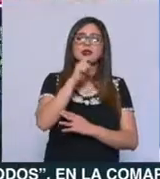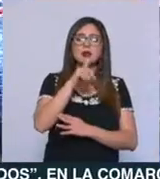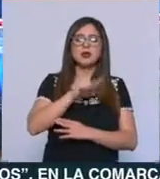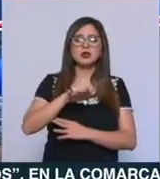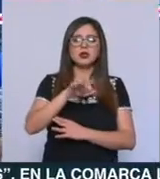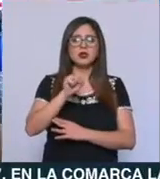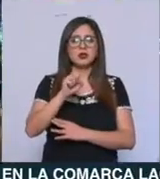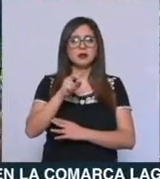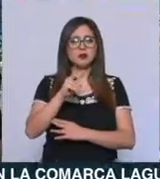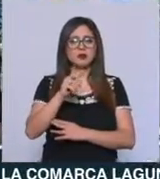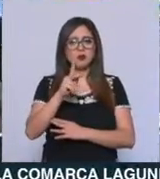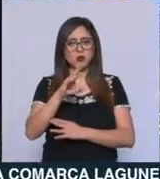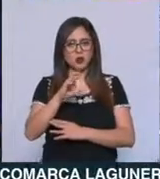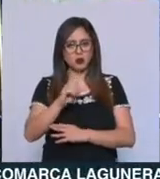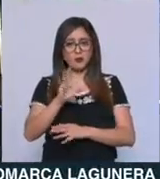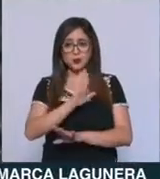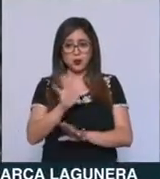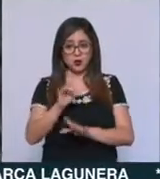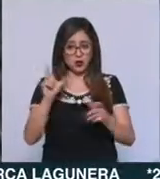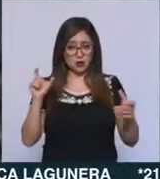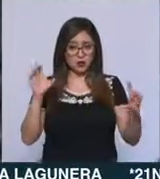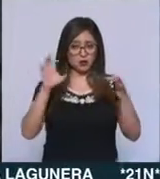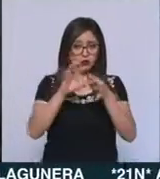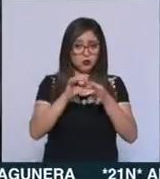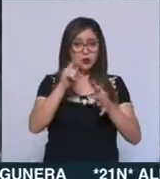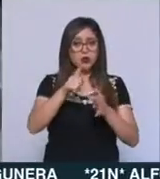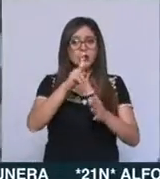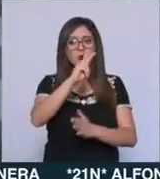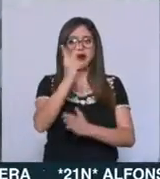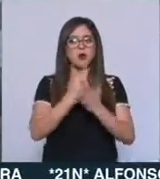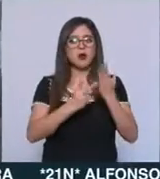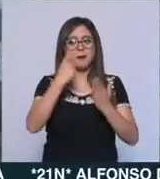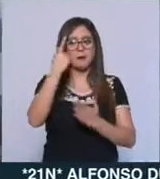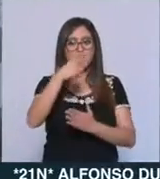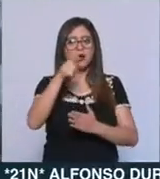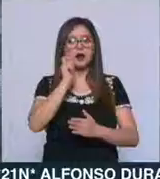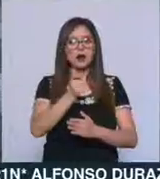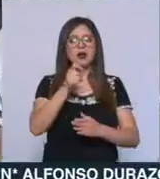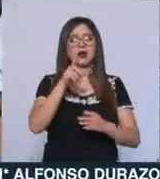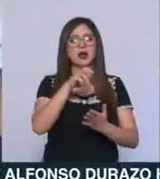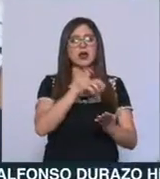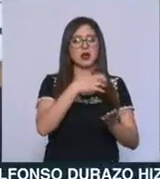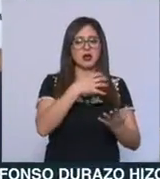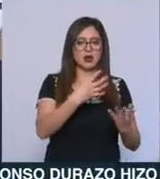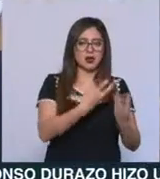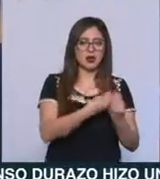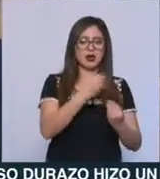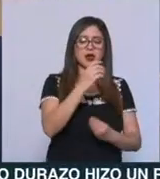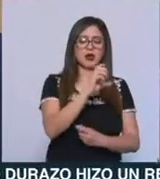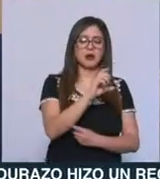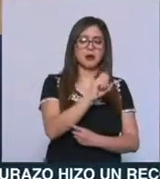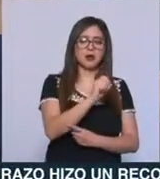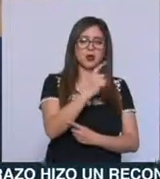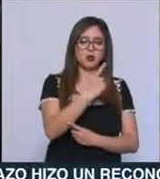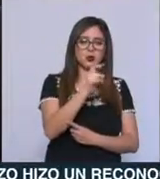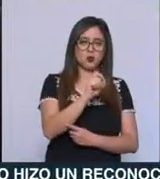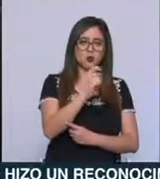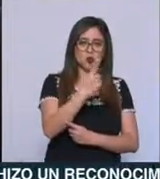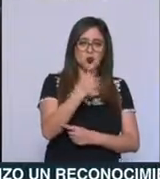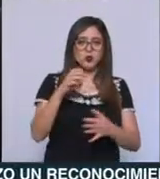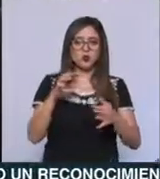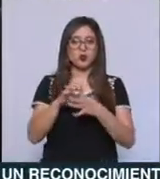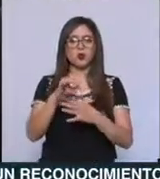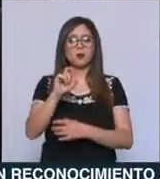públicos. Indicó que dicha conformación tiene la propuesta de incorporar los canales 21.1 y 21.2.